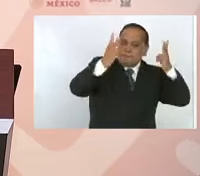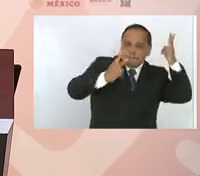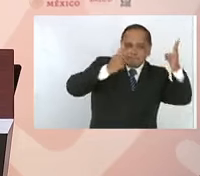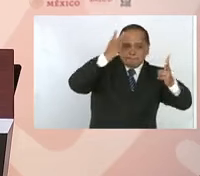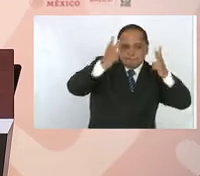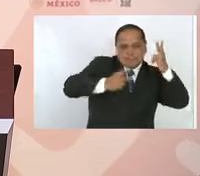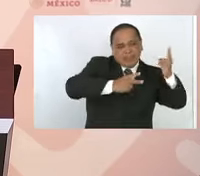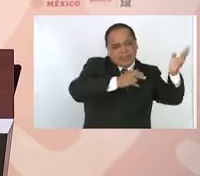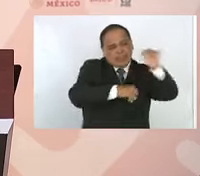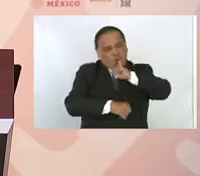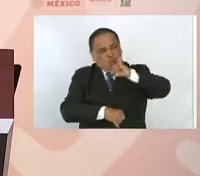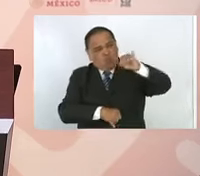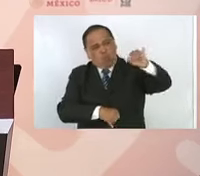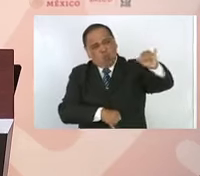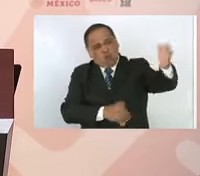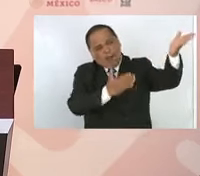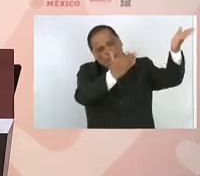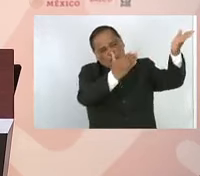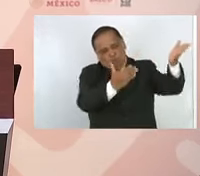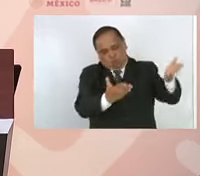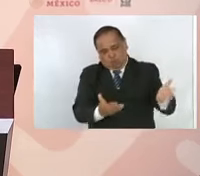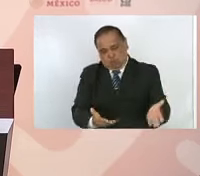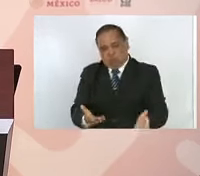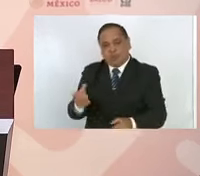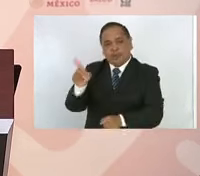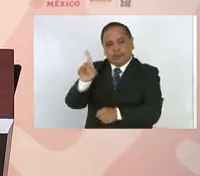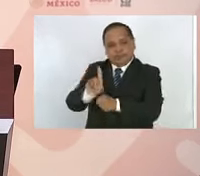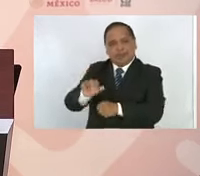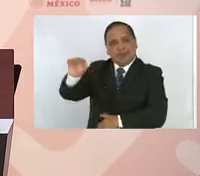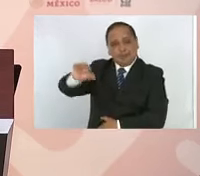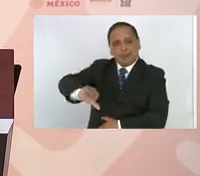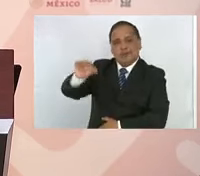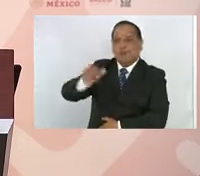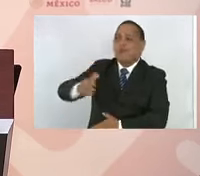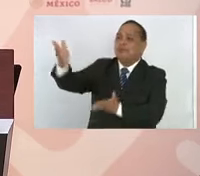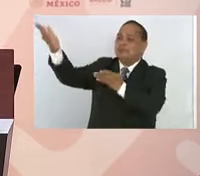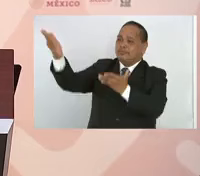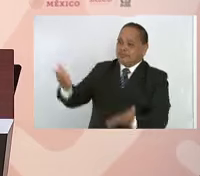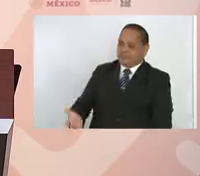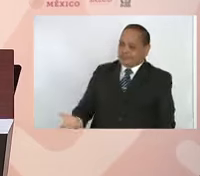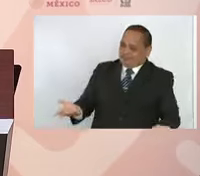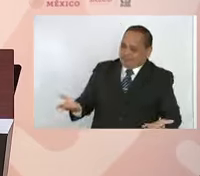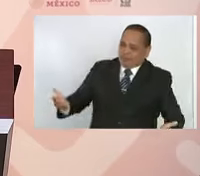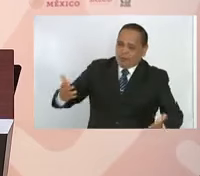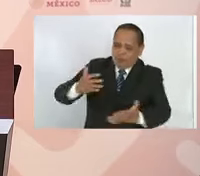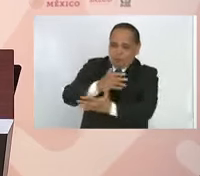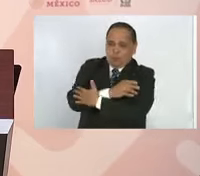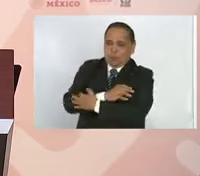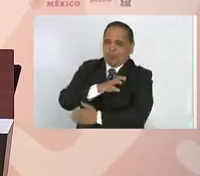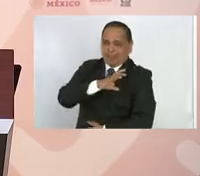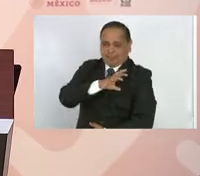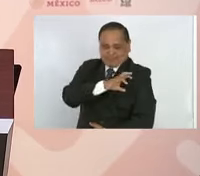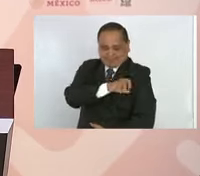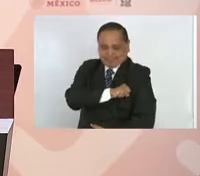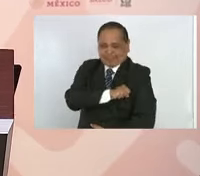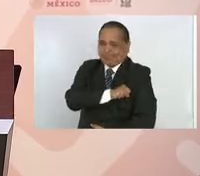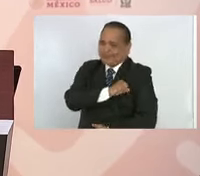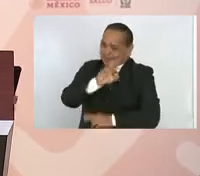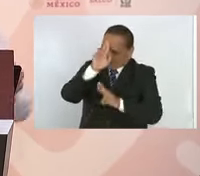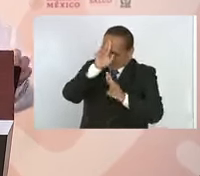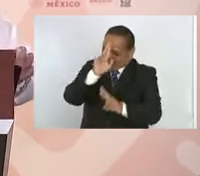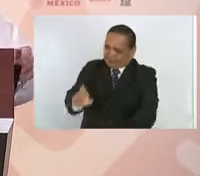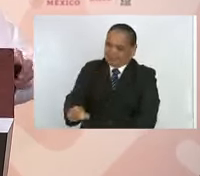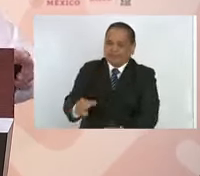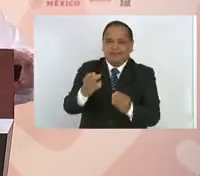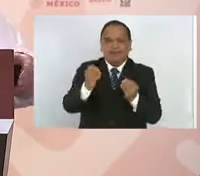lugares lejanos, como ha sido el día de hoy, recibiéndoles con fraternidad, con cariño y con respeto. Muchas gracias.